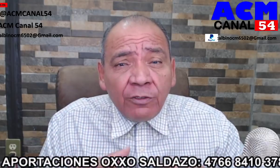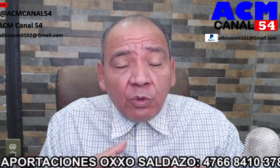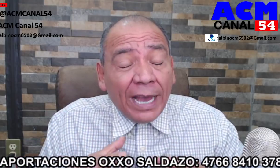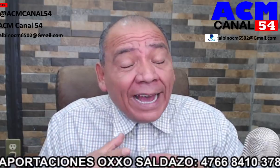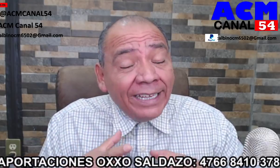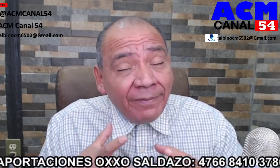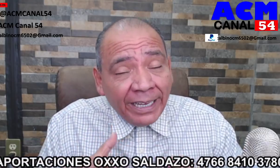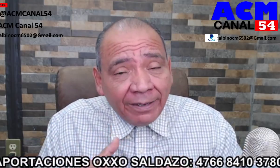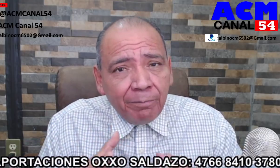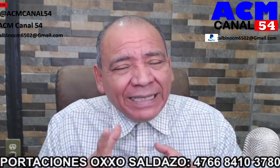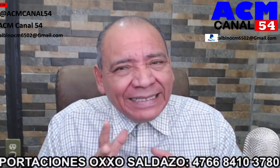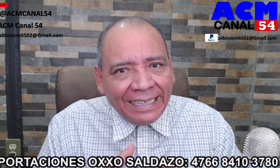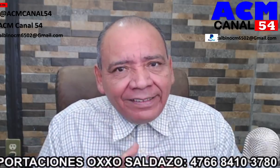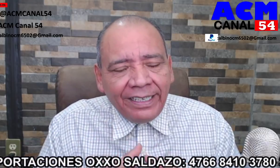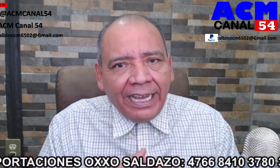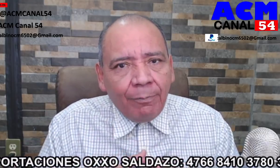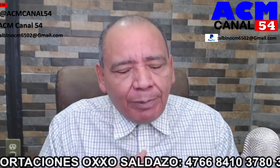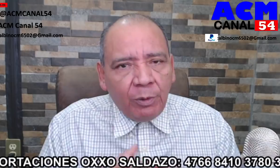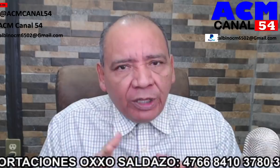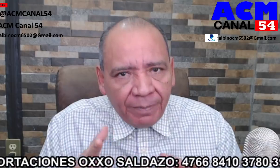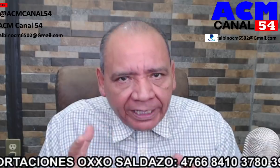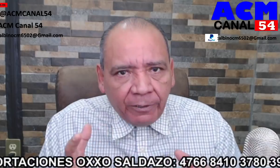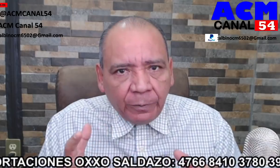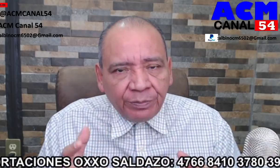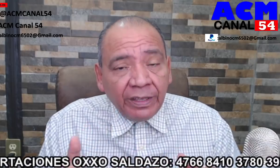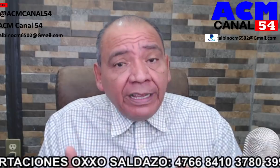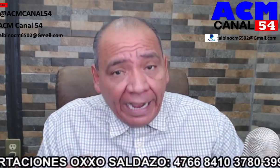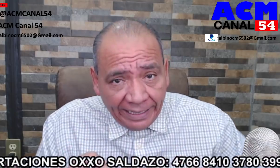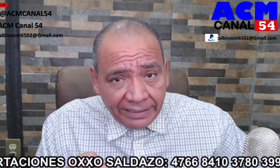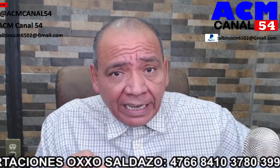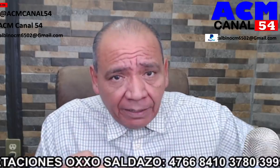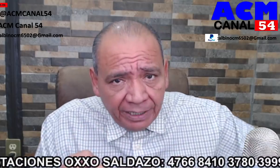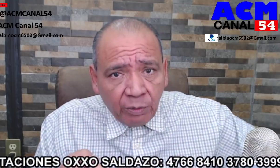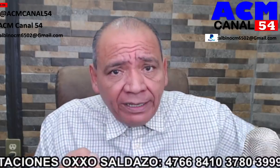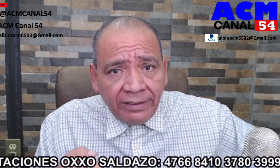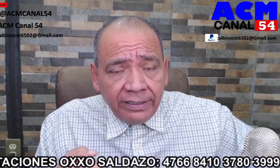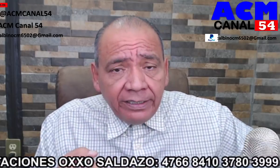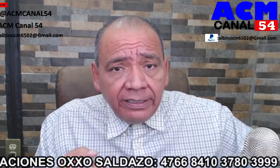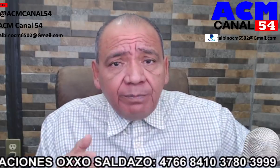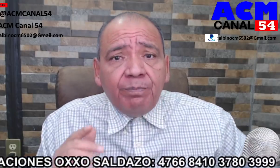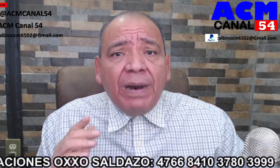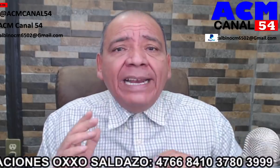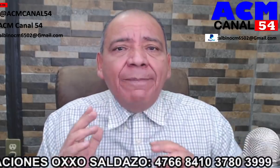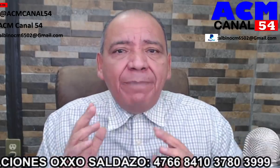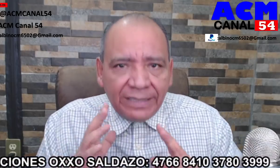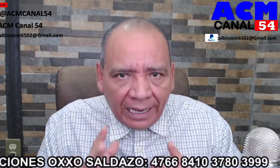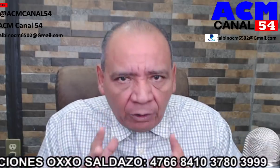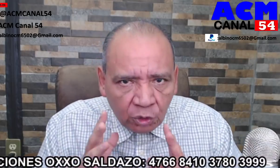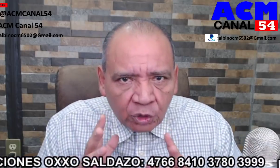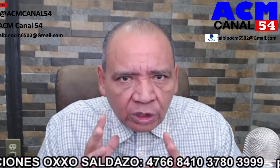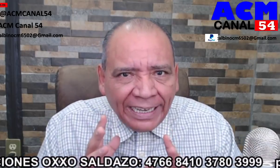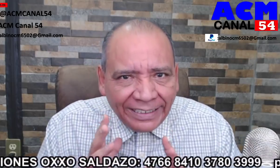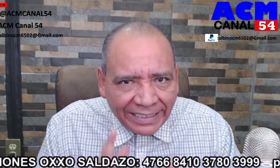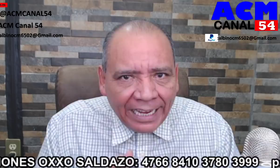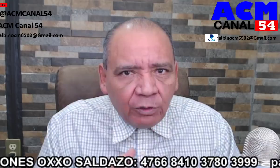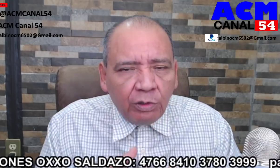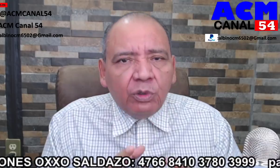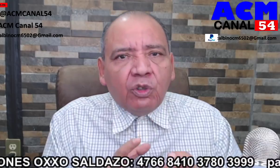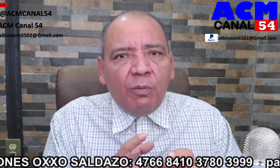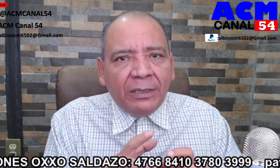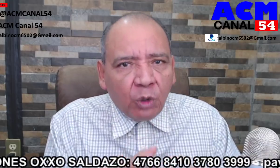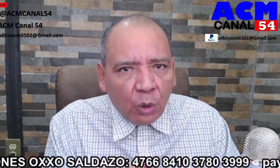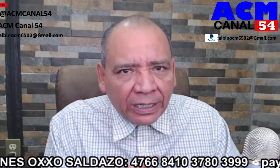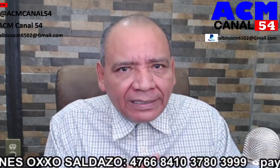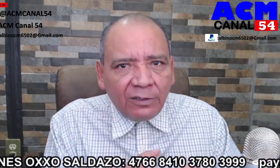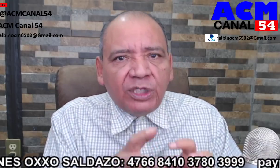ha quedado a deber bastante al pueblo de México. Ahí está Javier Duarte. Van a empezar los derechangos,